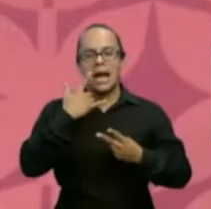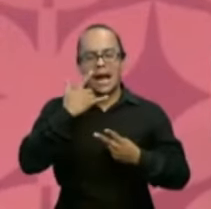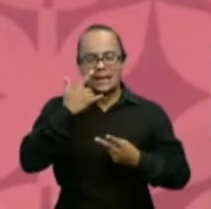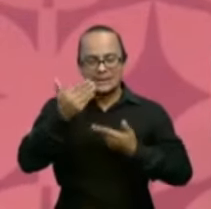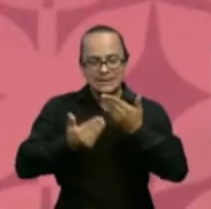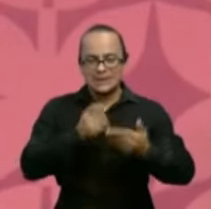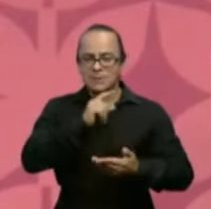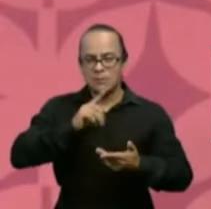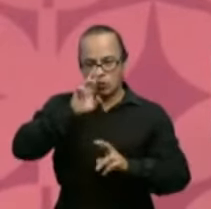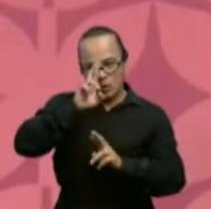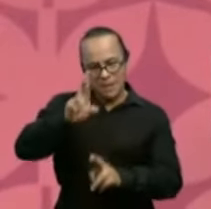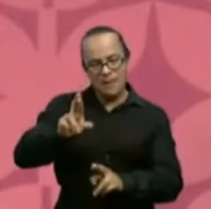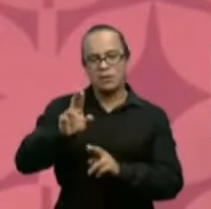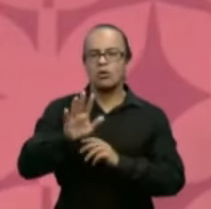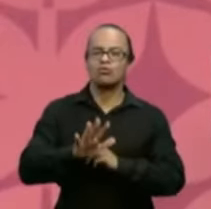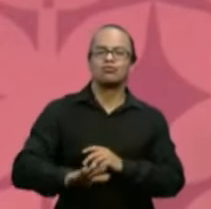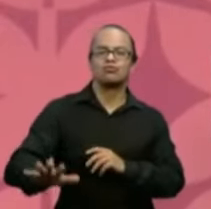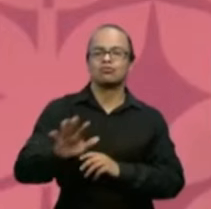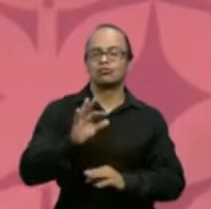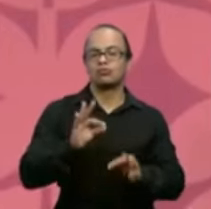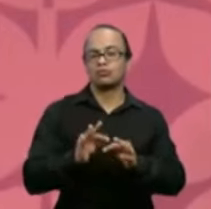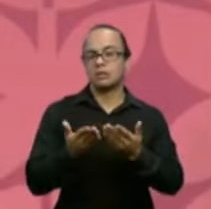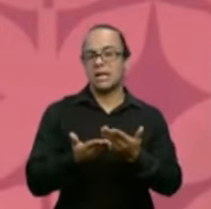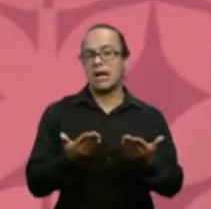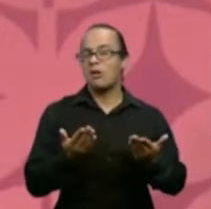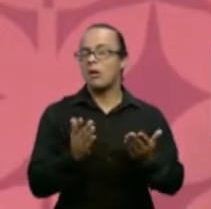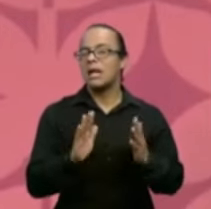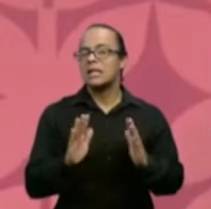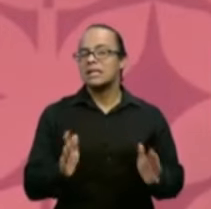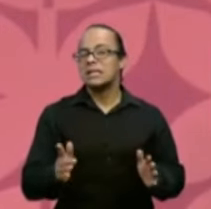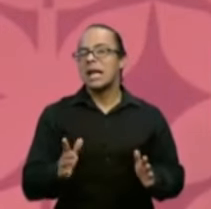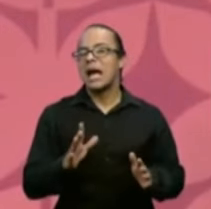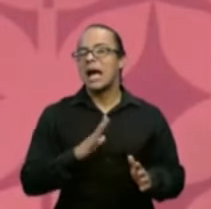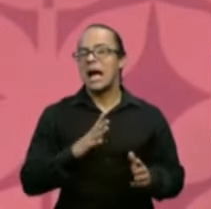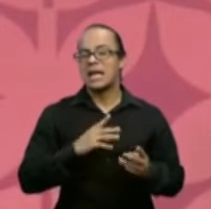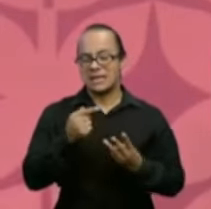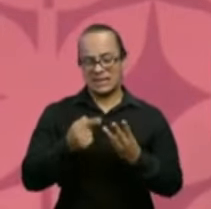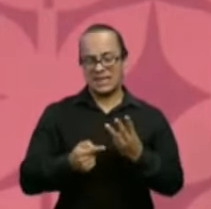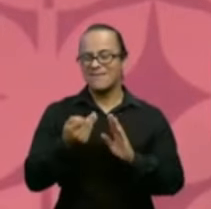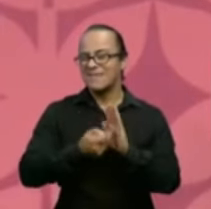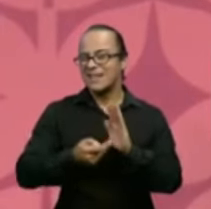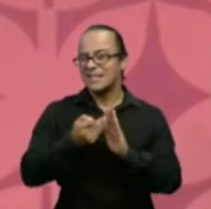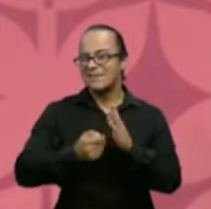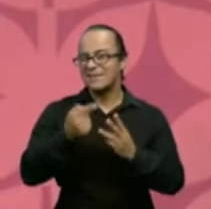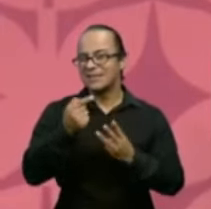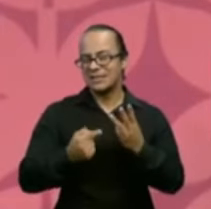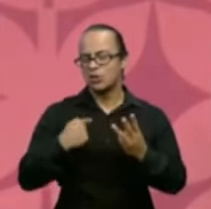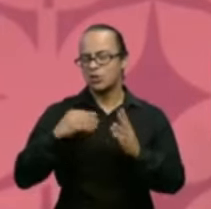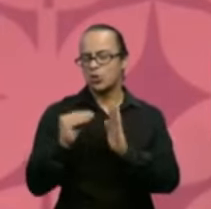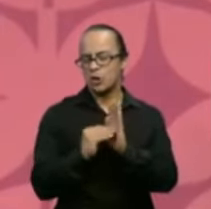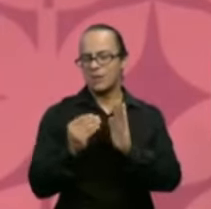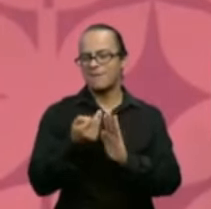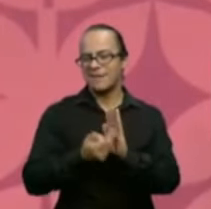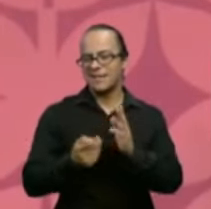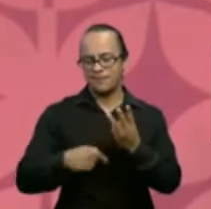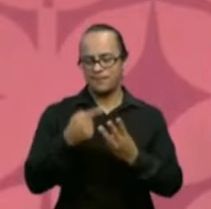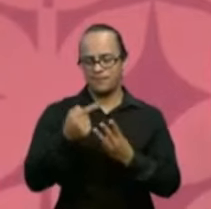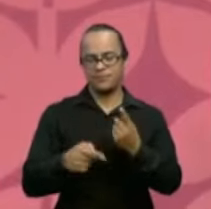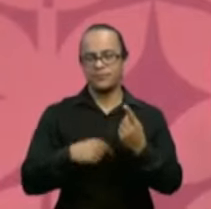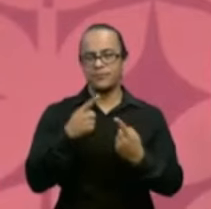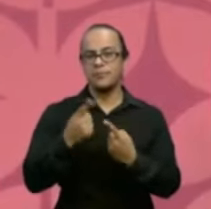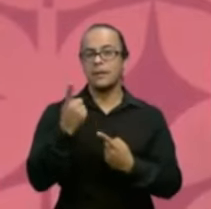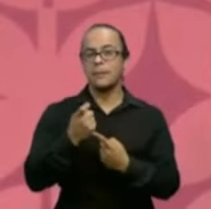profundo respeto. Y quiero decirles que nos quedan tres pendientes que yo por ahí puse. Primero, una gira